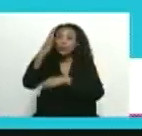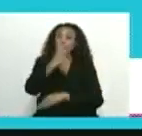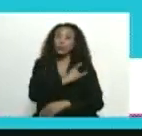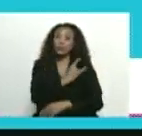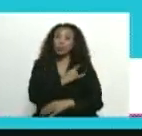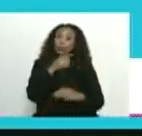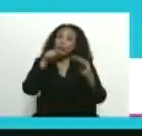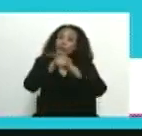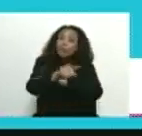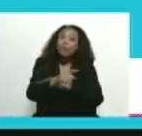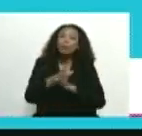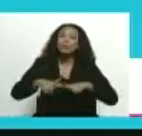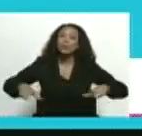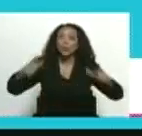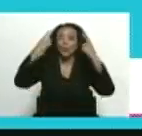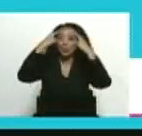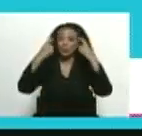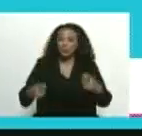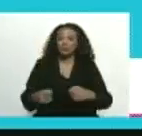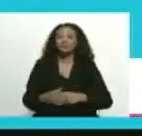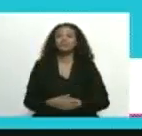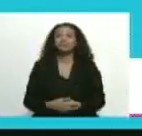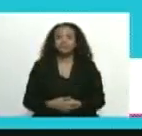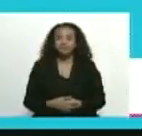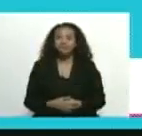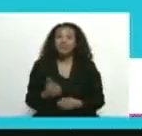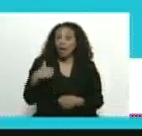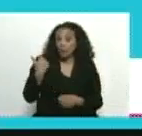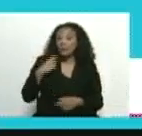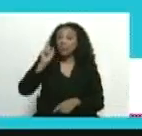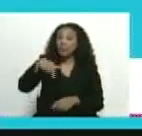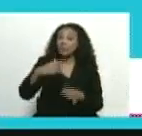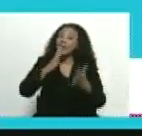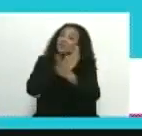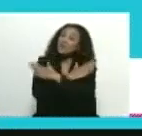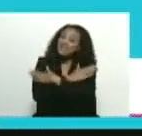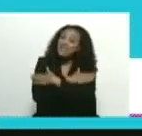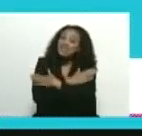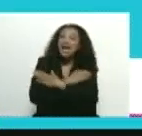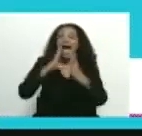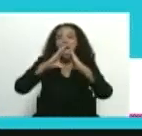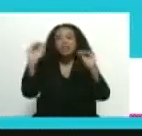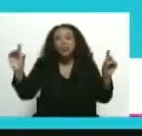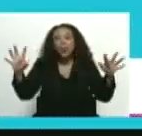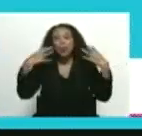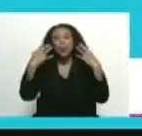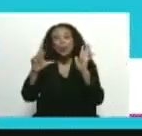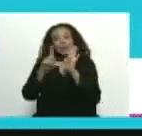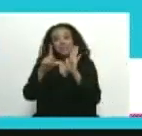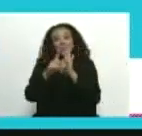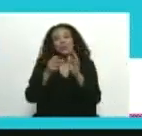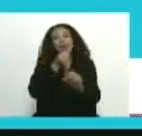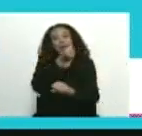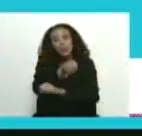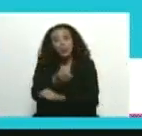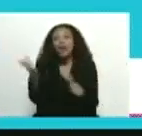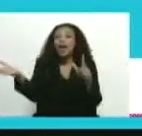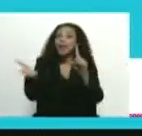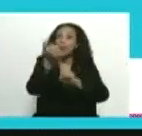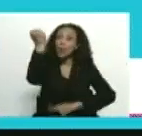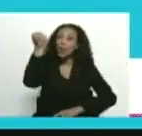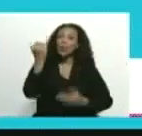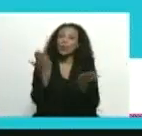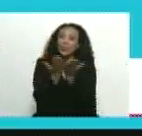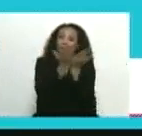nuevos ingresos en el área universitaria. Aprovecho para darle felicitaciones a todos nuestros bachilleres de la patria por sus logros